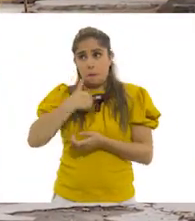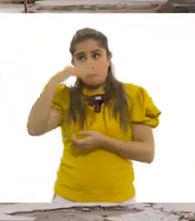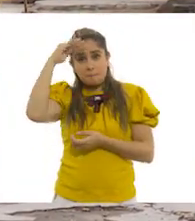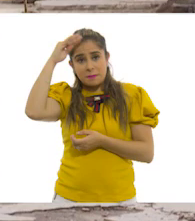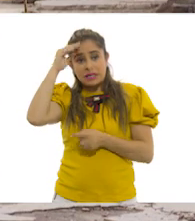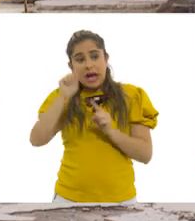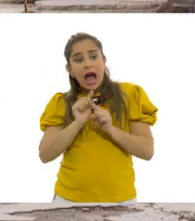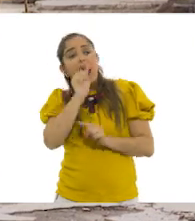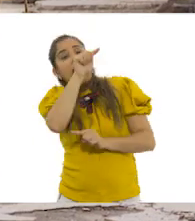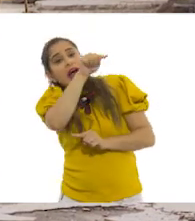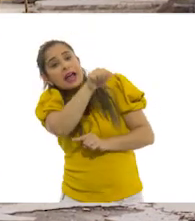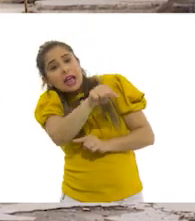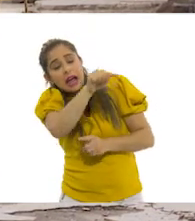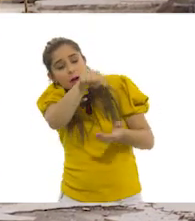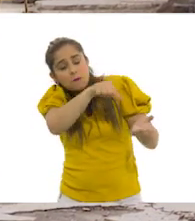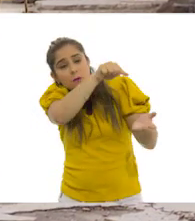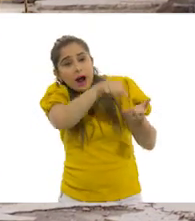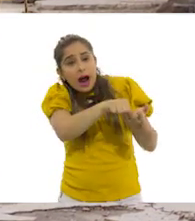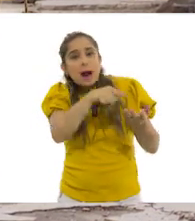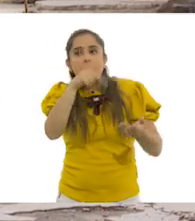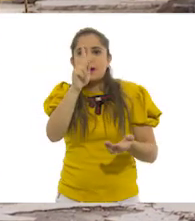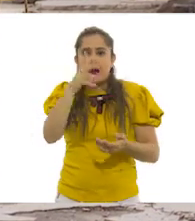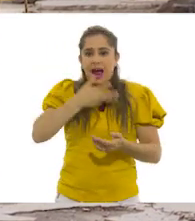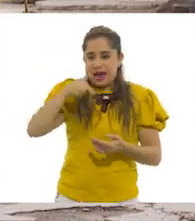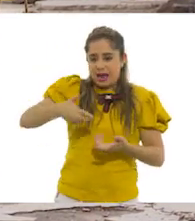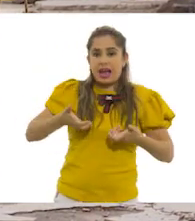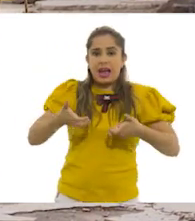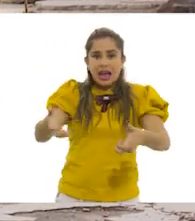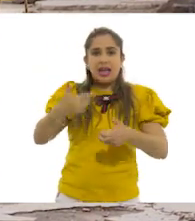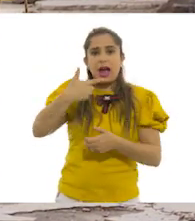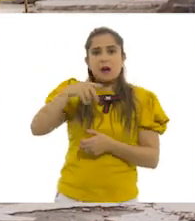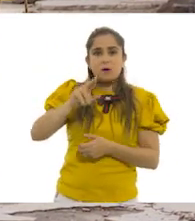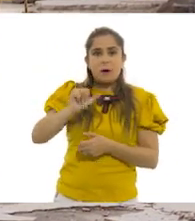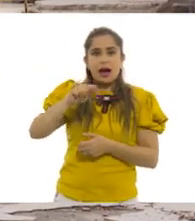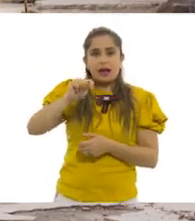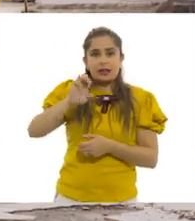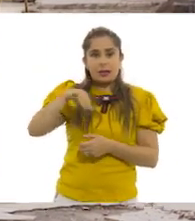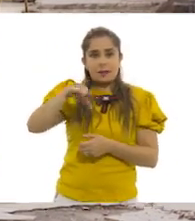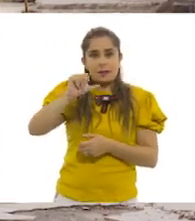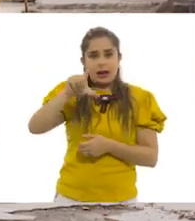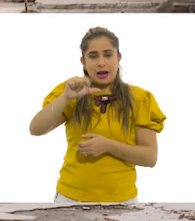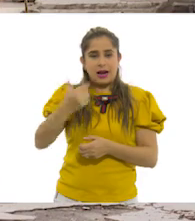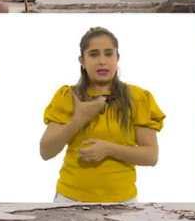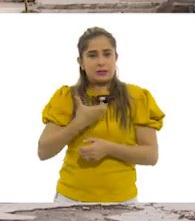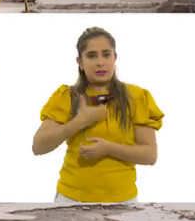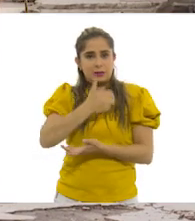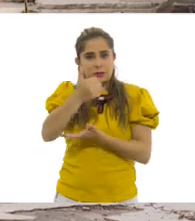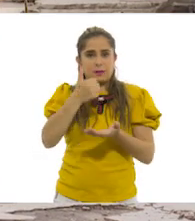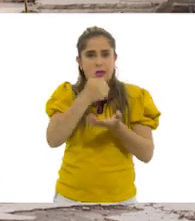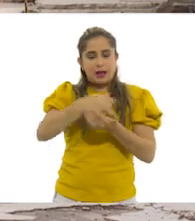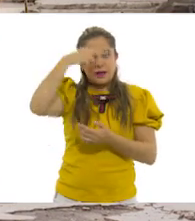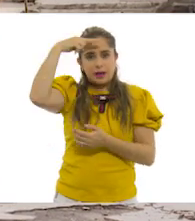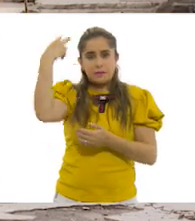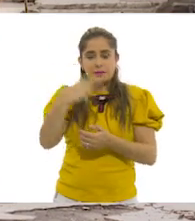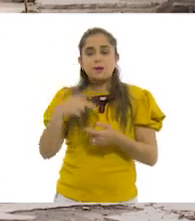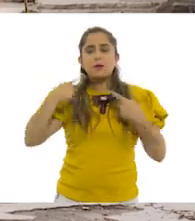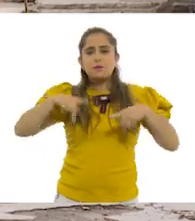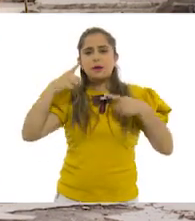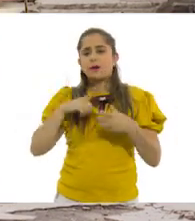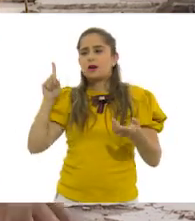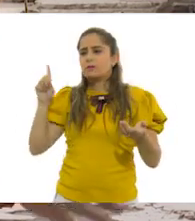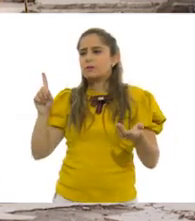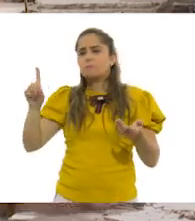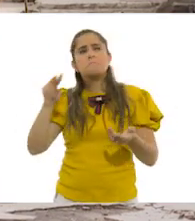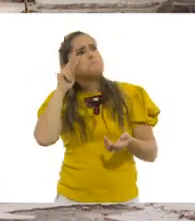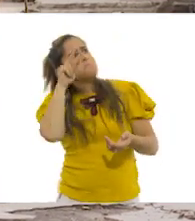más adelante el lugar, pero sí, que está aquí en la calle de Guatemala y que si uno pasa por afuera uno supone que aquí es otra